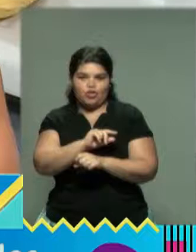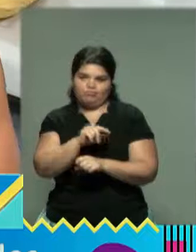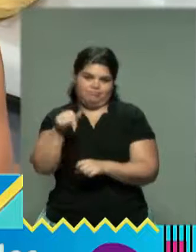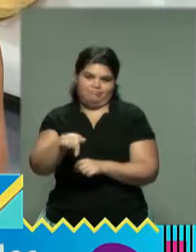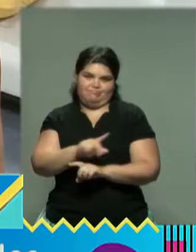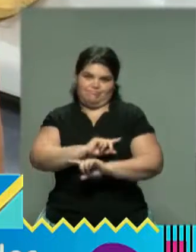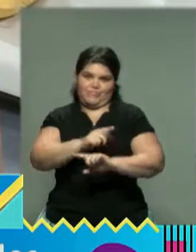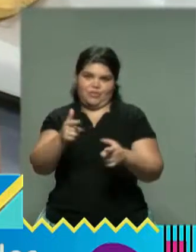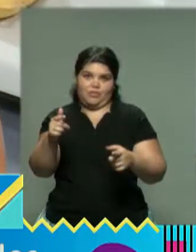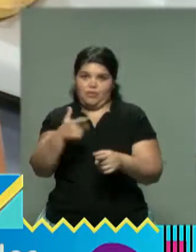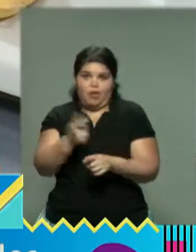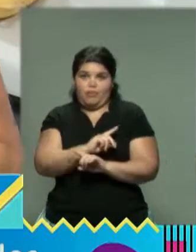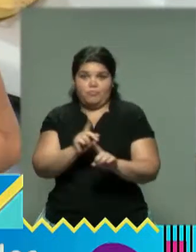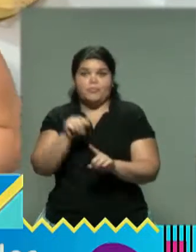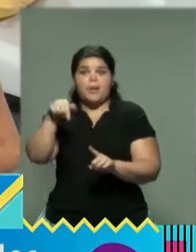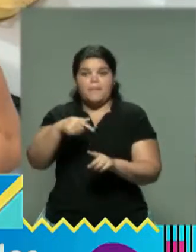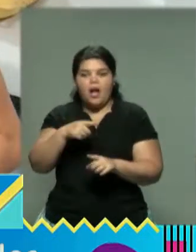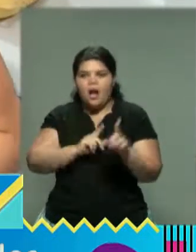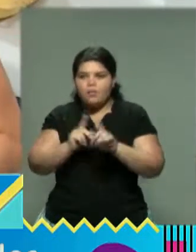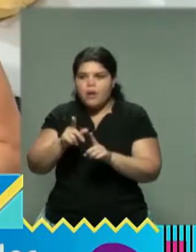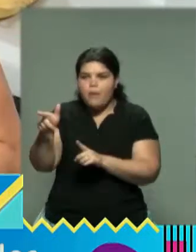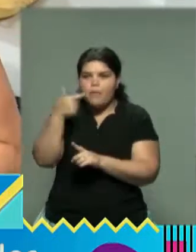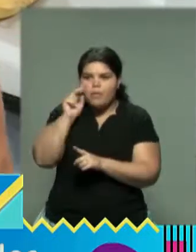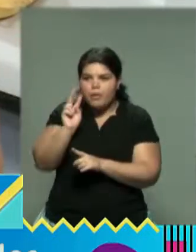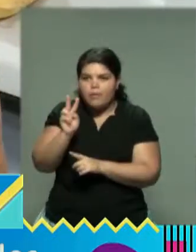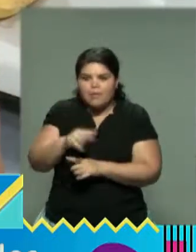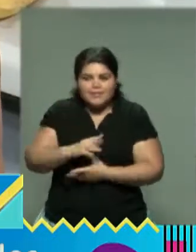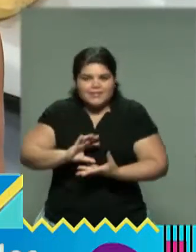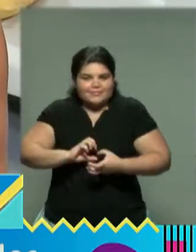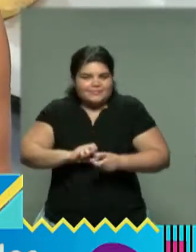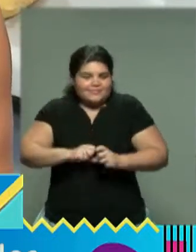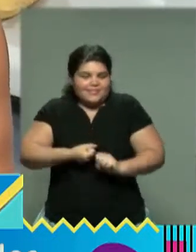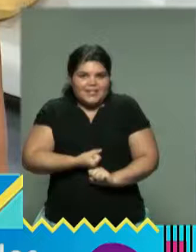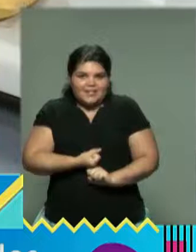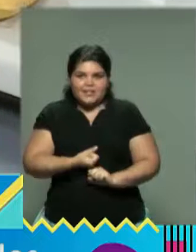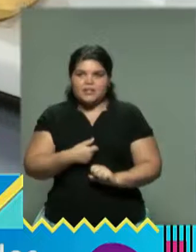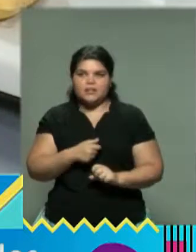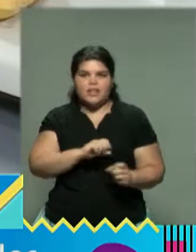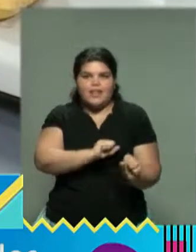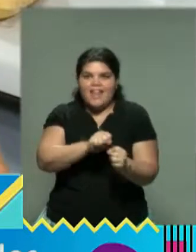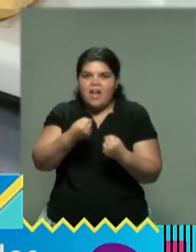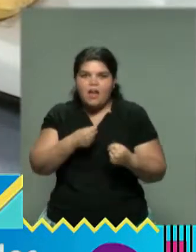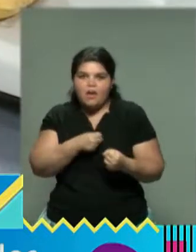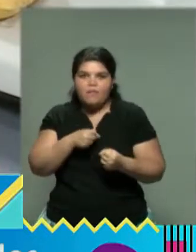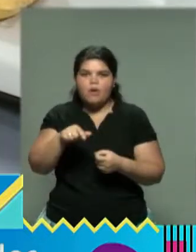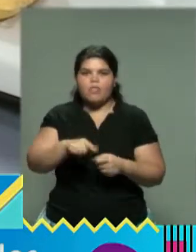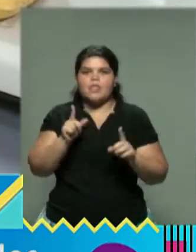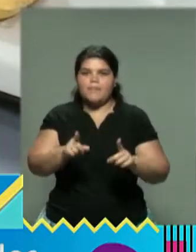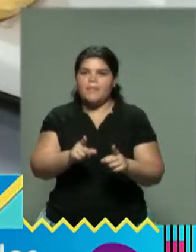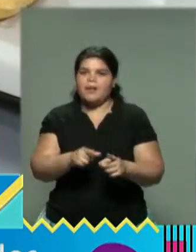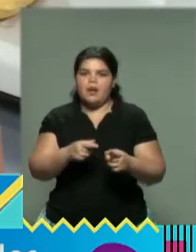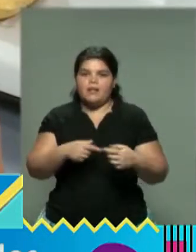que estuvimos viendo videos y se nos hacía esa cosa acá en la panza que a veces no se puede explicar. Sí, la verdad que vértigo, adrenalina.